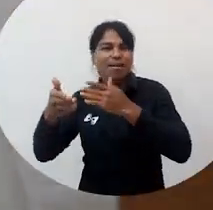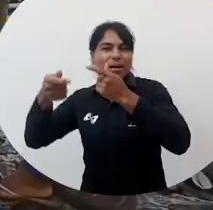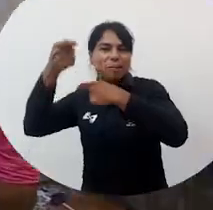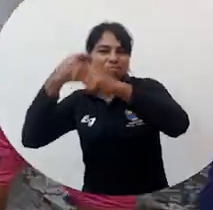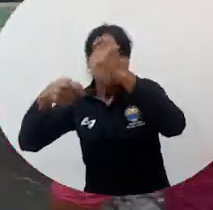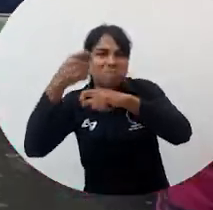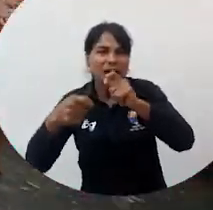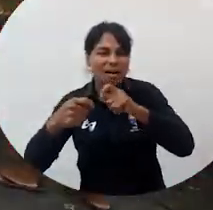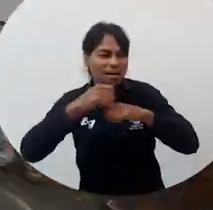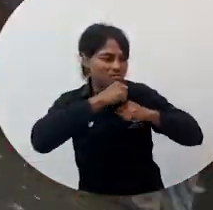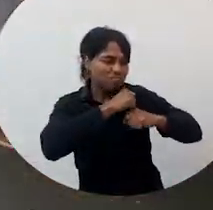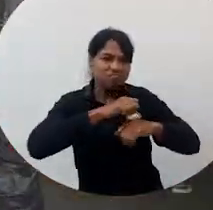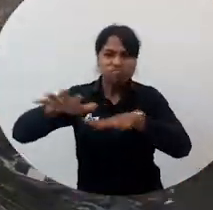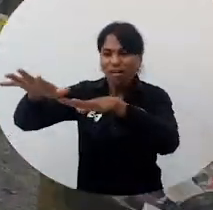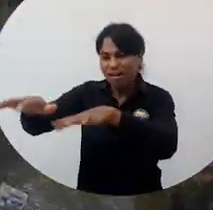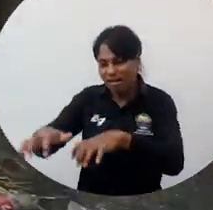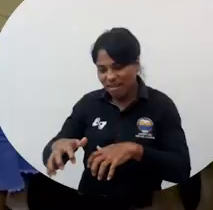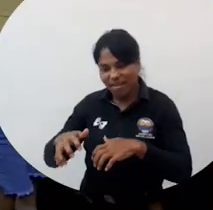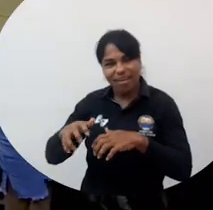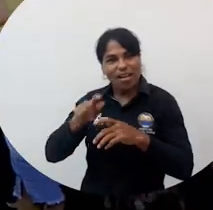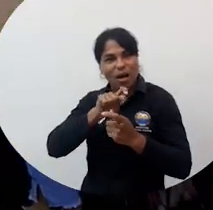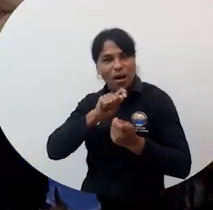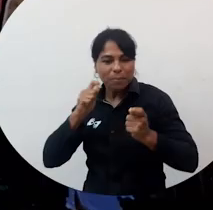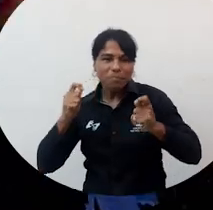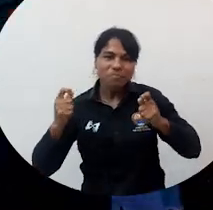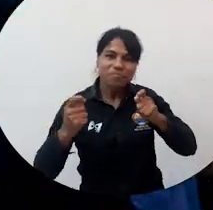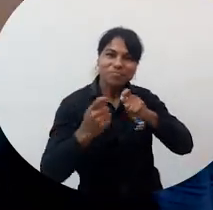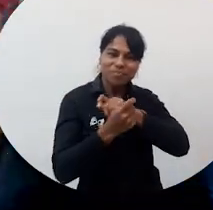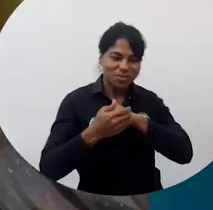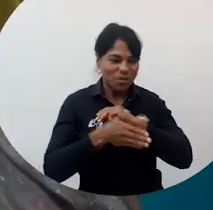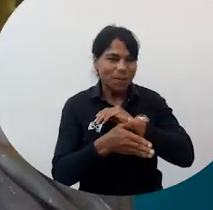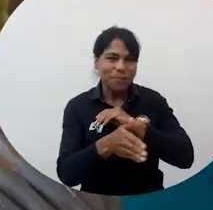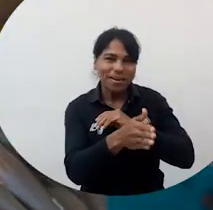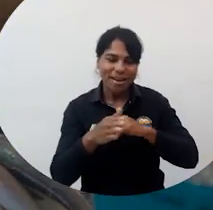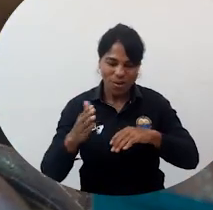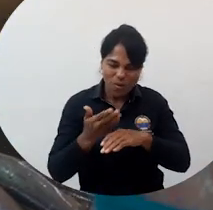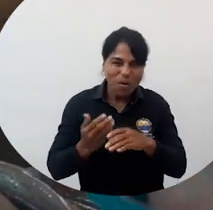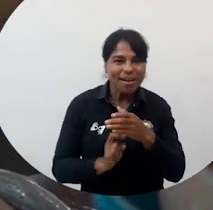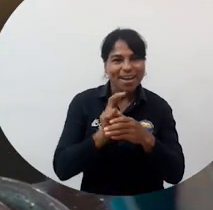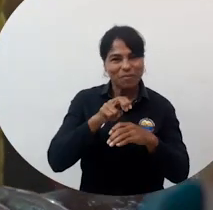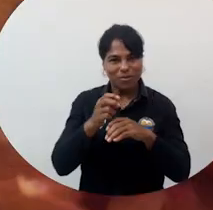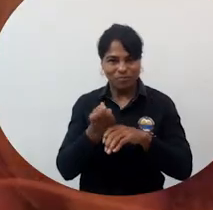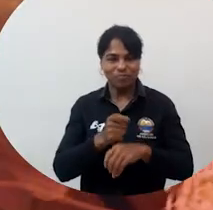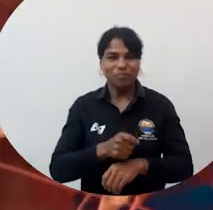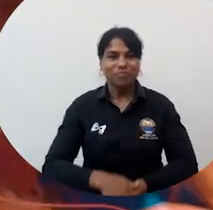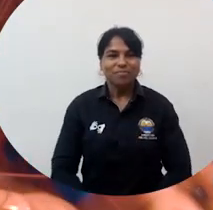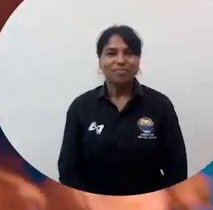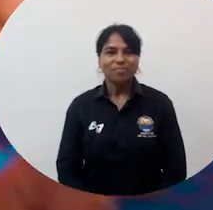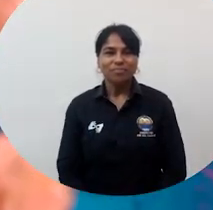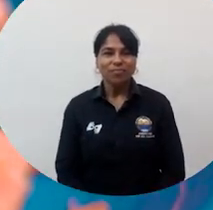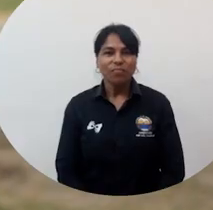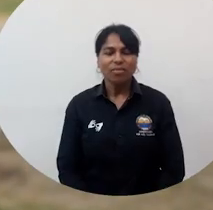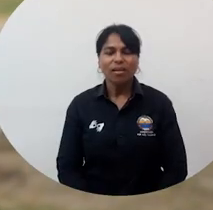del pescado, la captura de peces, el procesamiento y transformación del recurso pesquero y el pelado del camarón. Jaladora